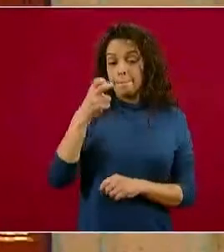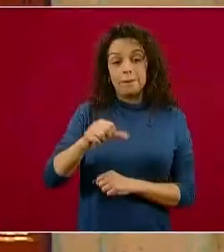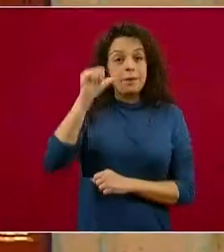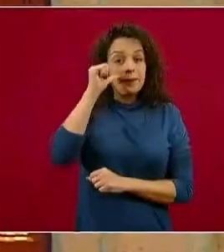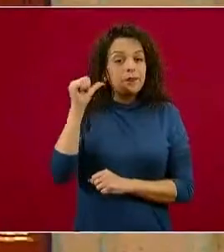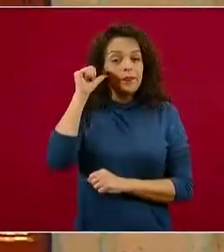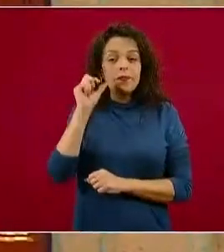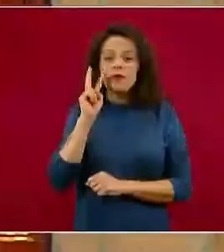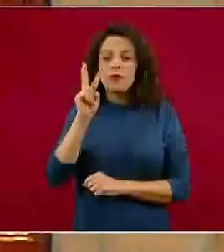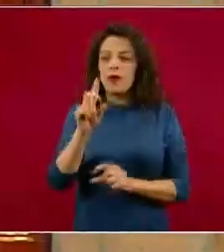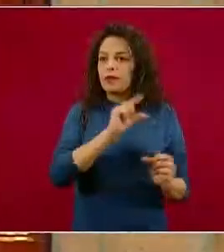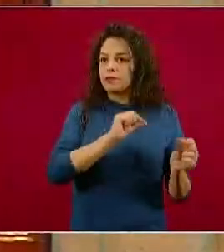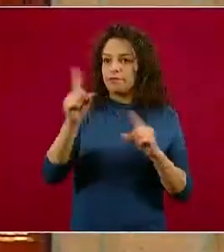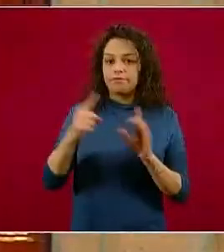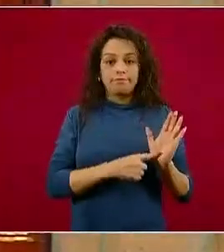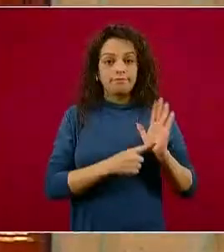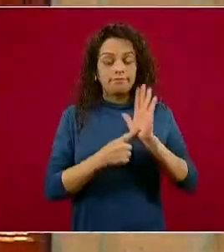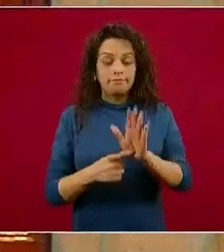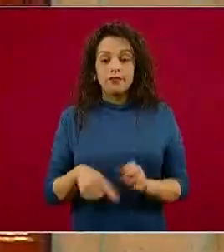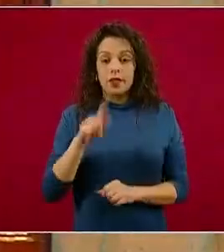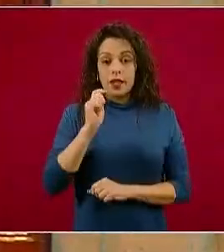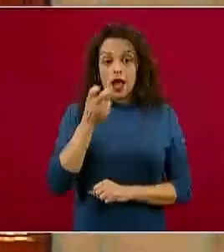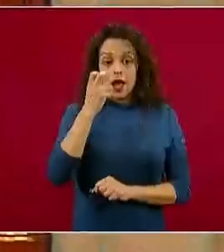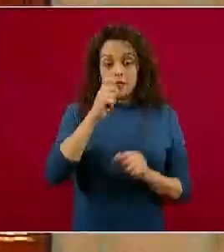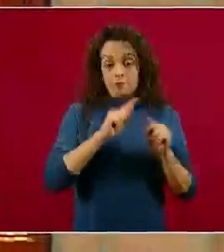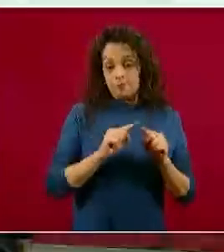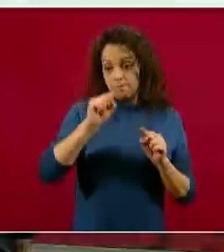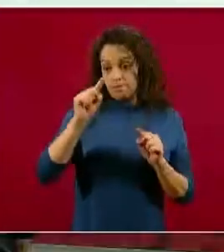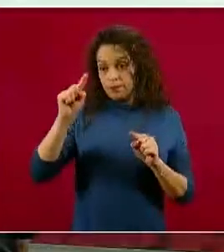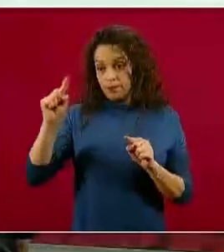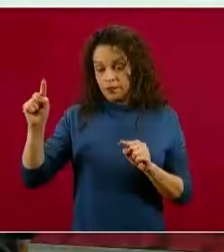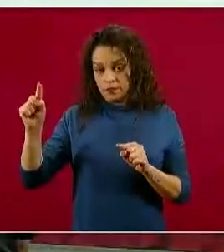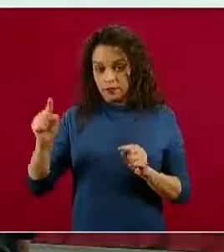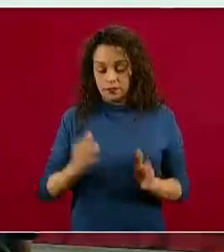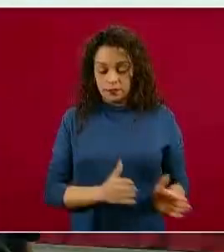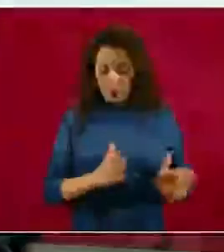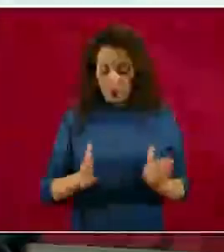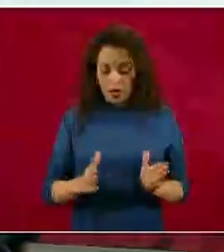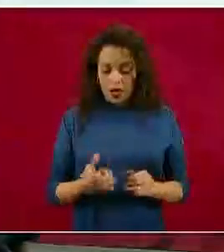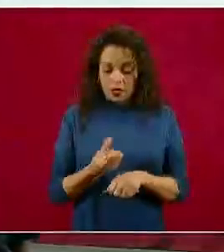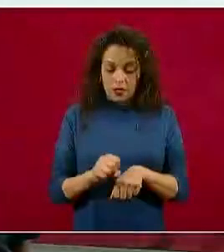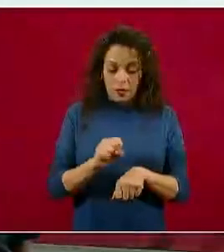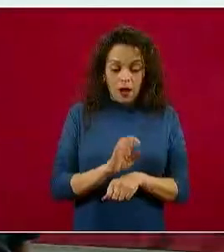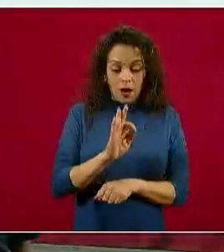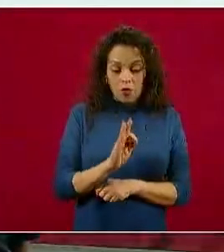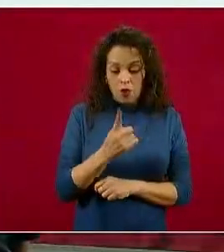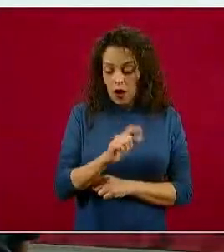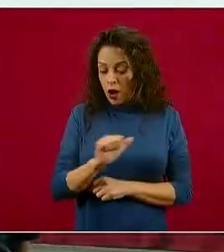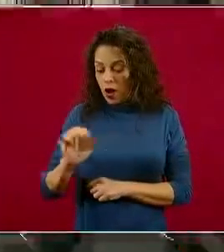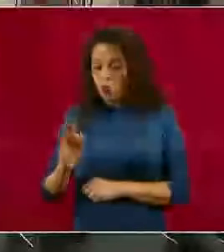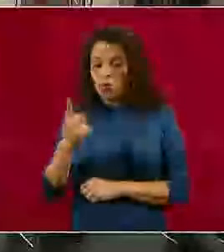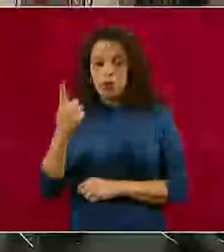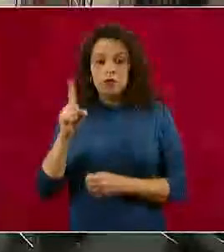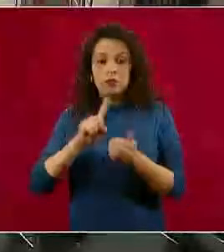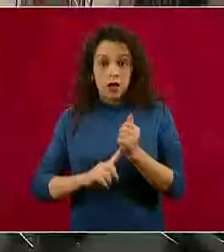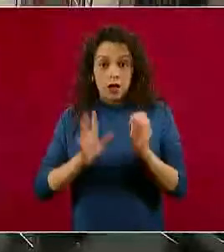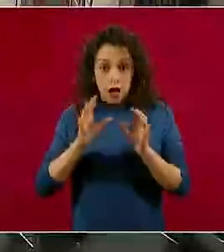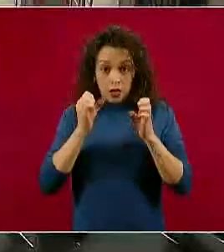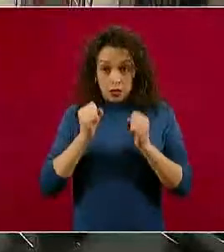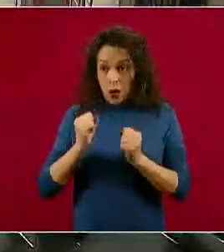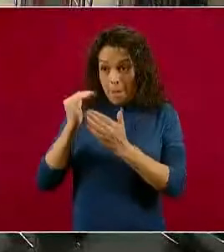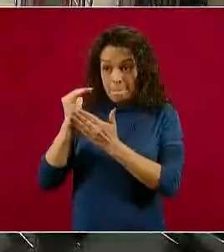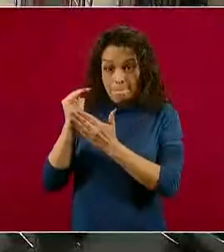en relación al comportamiento de esta curva entre la semana 40 y 41 es que ayer no abrió ya con una disminución como lo